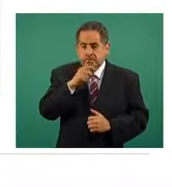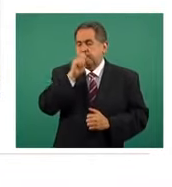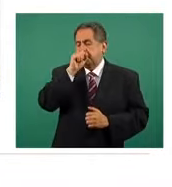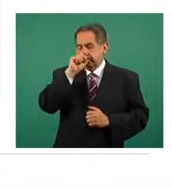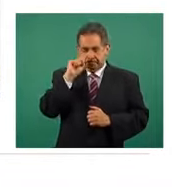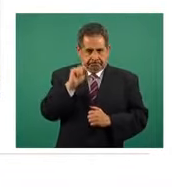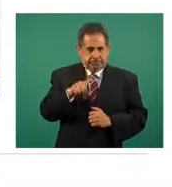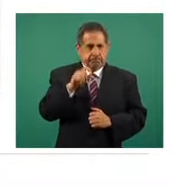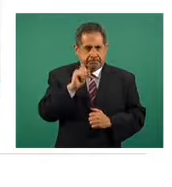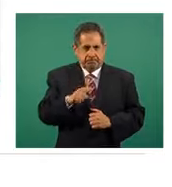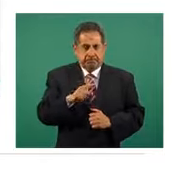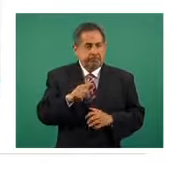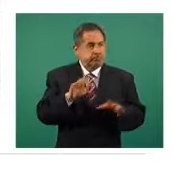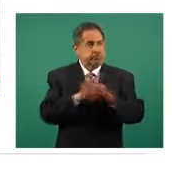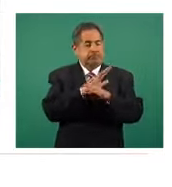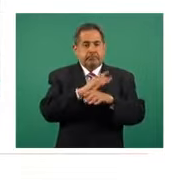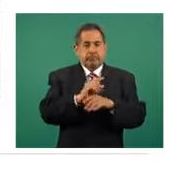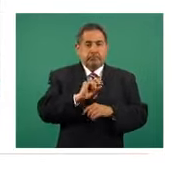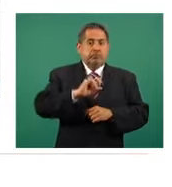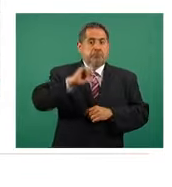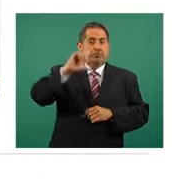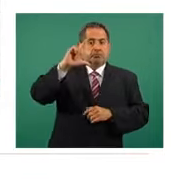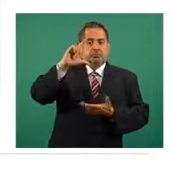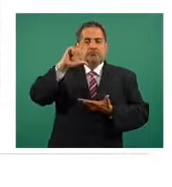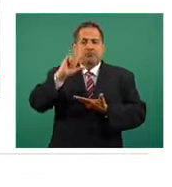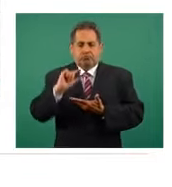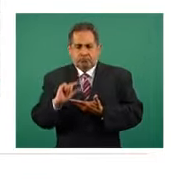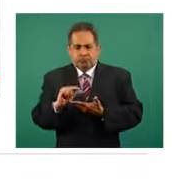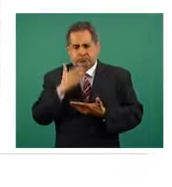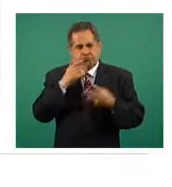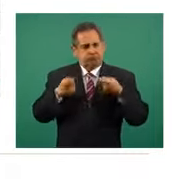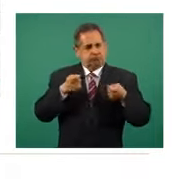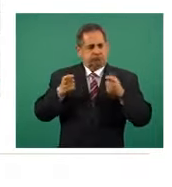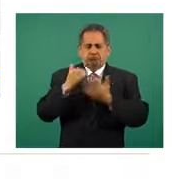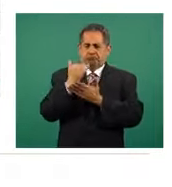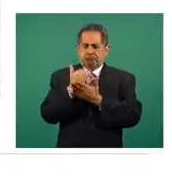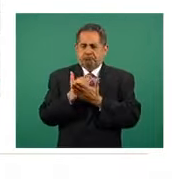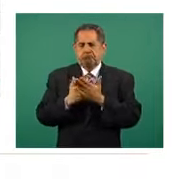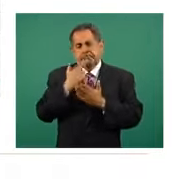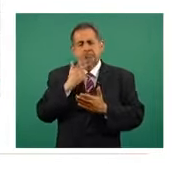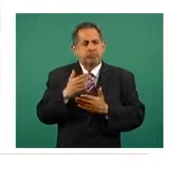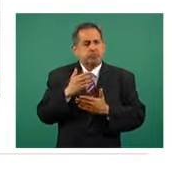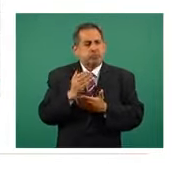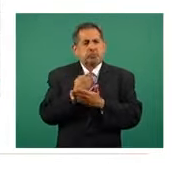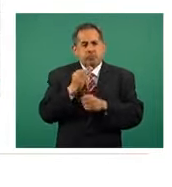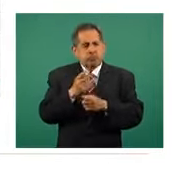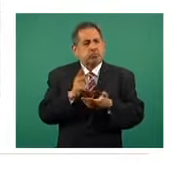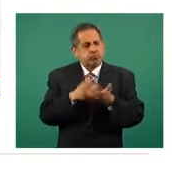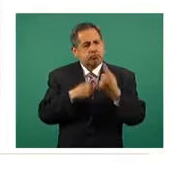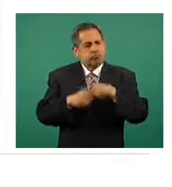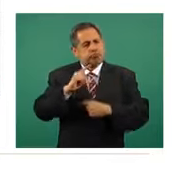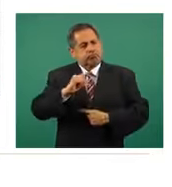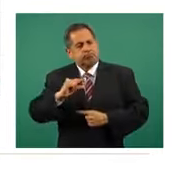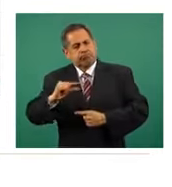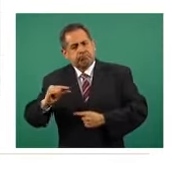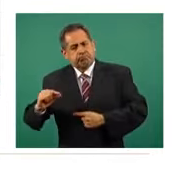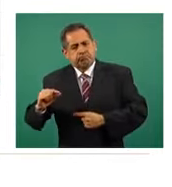cambio súbito también después de tener un incremento grande, se ha mantenido muy en control y nuevamente recupera una tendencia a la baja. La